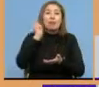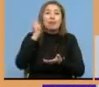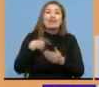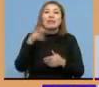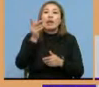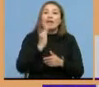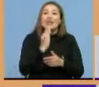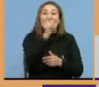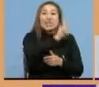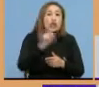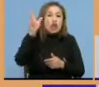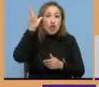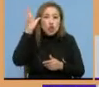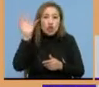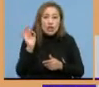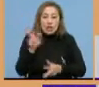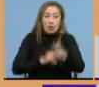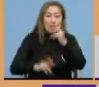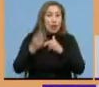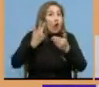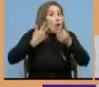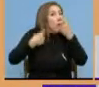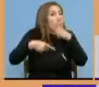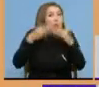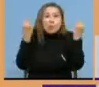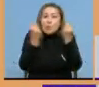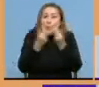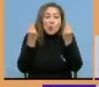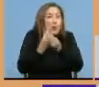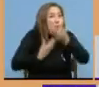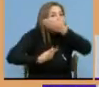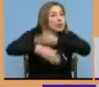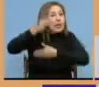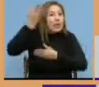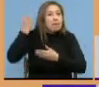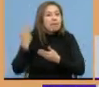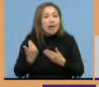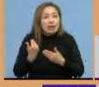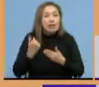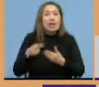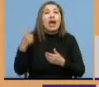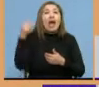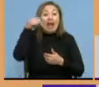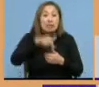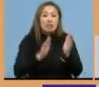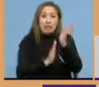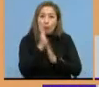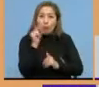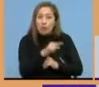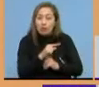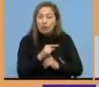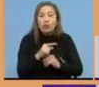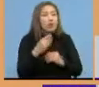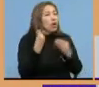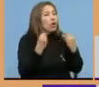180 cirugías donde hemos casi triplicado la cantidad de cirugías que se venían haciendo mensualmente en nuestro hospital esto es